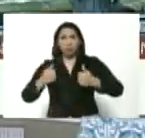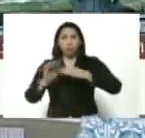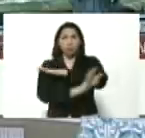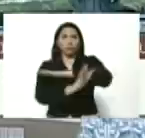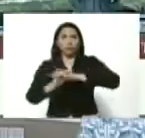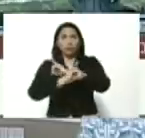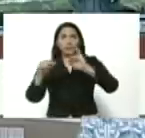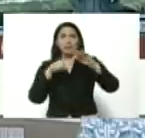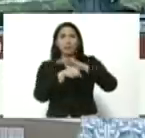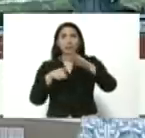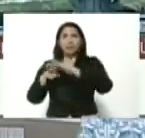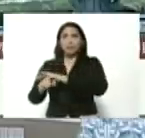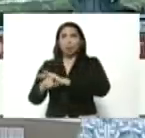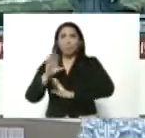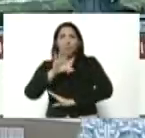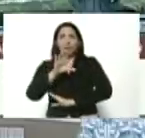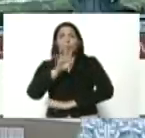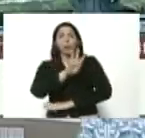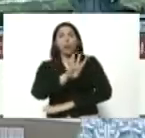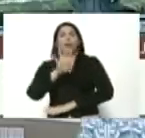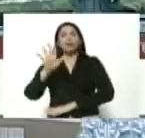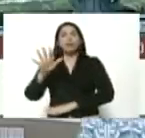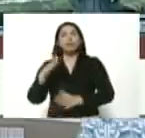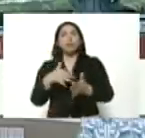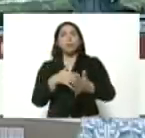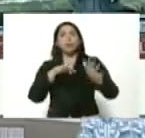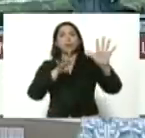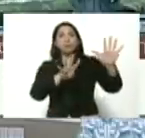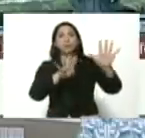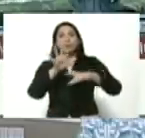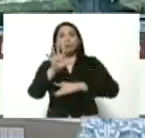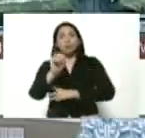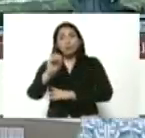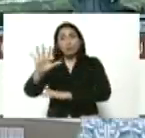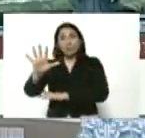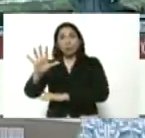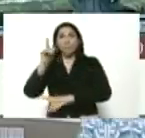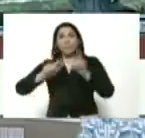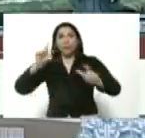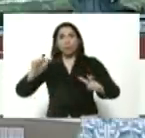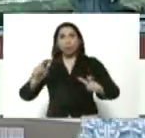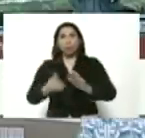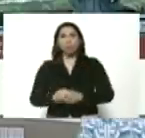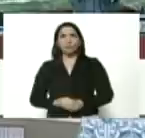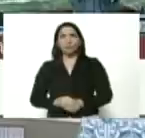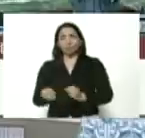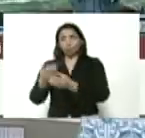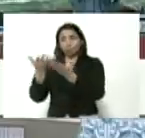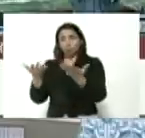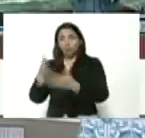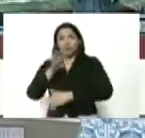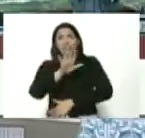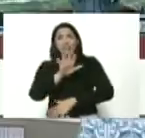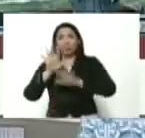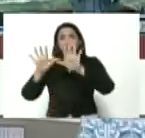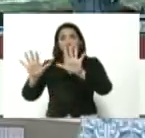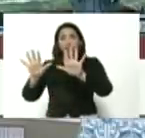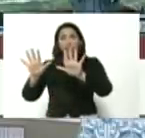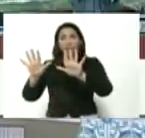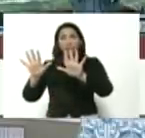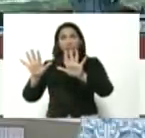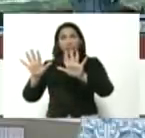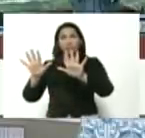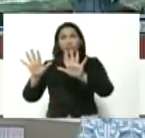ingresado al país 45 mil 905 personas y de ellos 510 casos